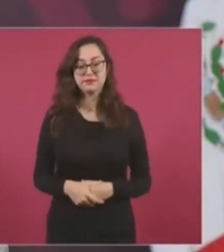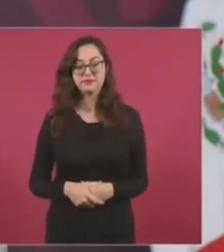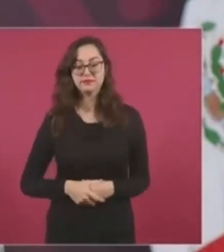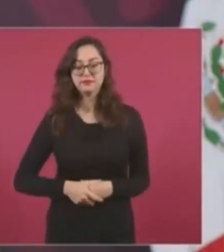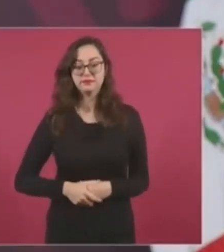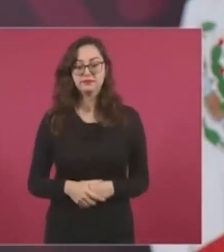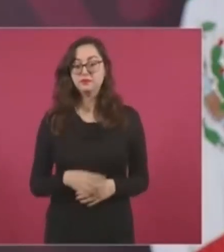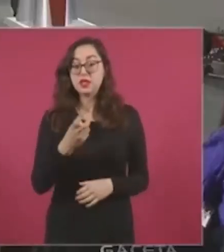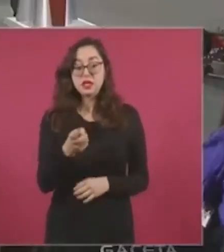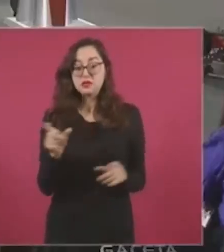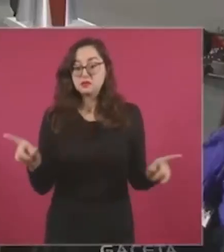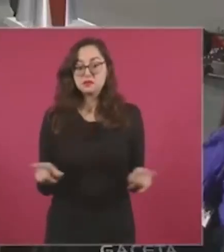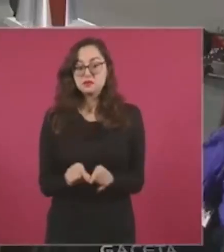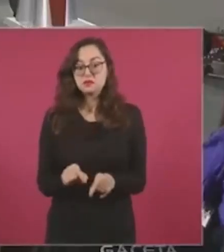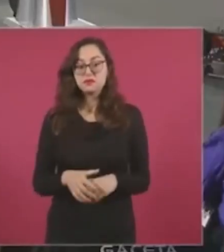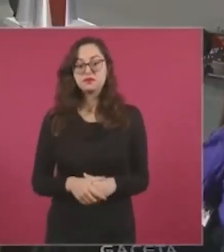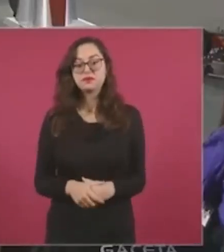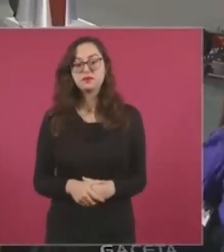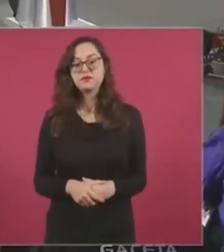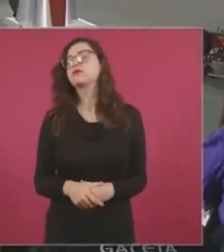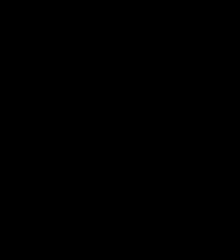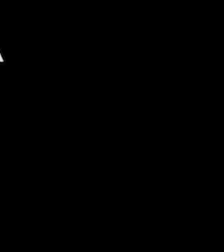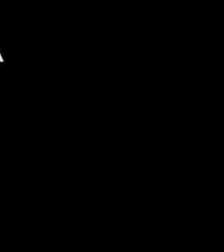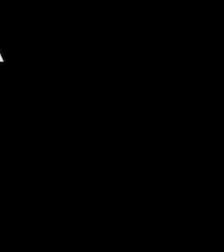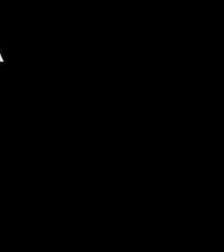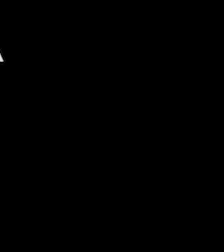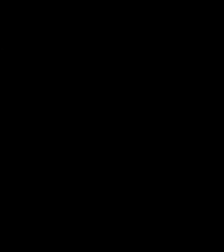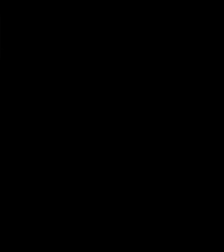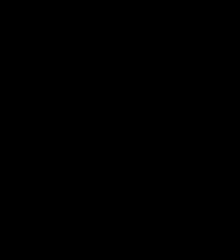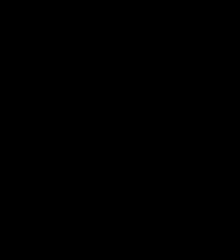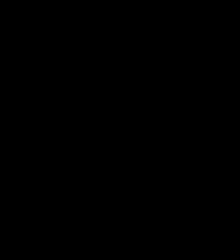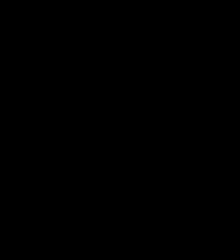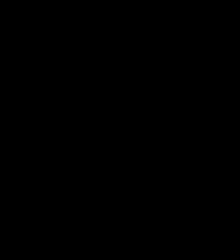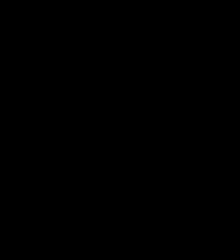Eso es todo. Presidente,